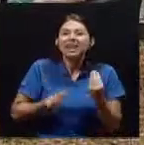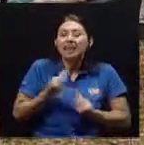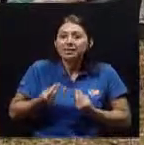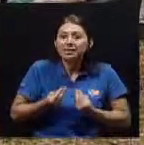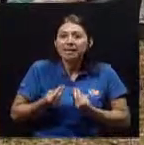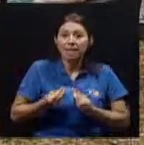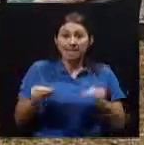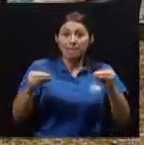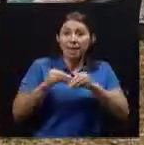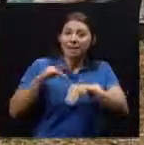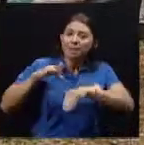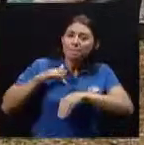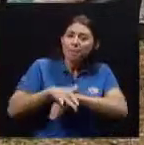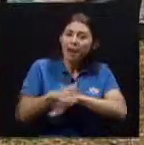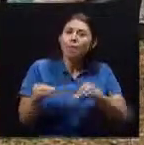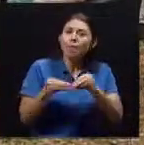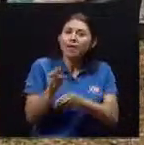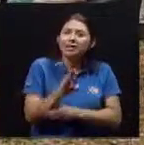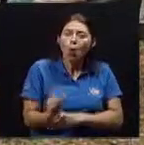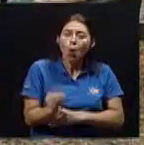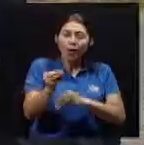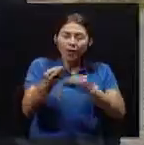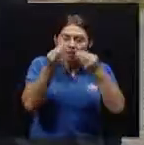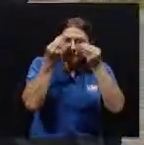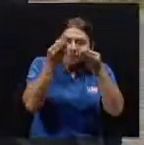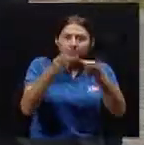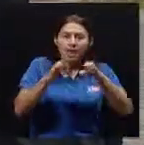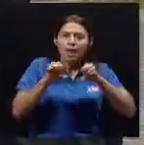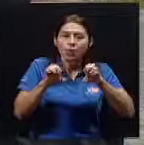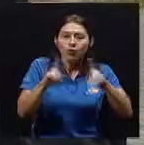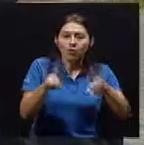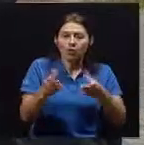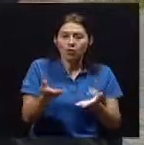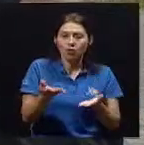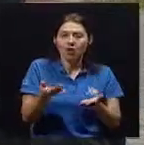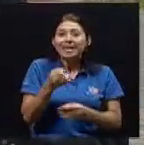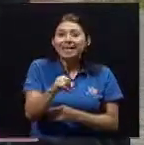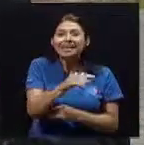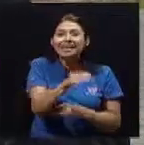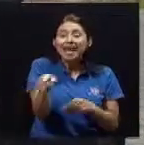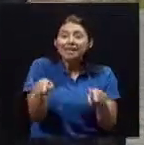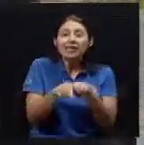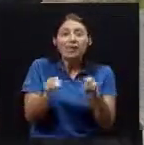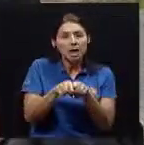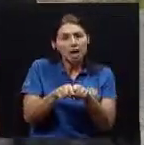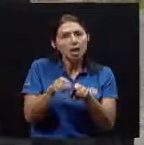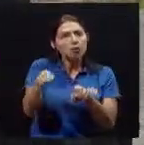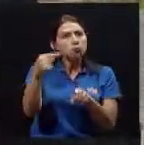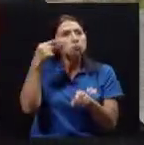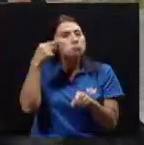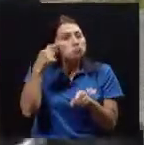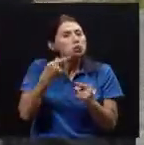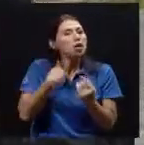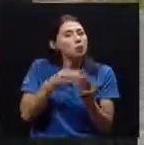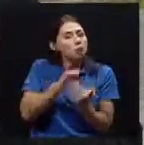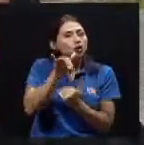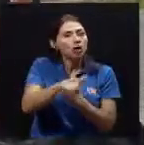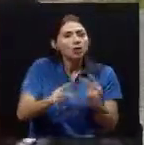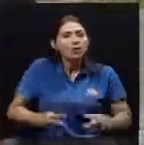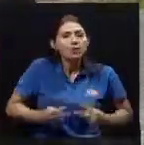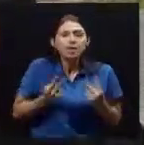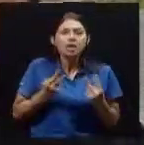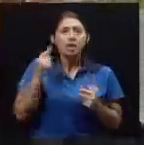temprano se dé educación, y si eso va acompañado, obviamente, de posibilidades de un proyecto de vida, de estudiar,